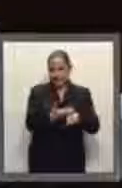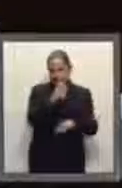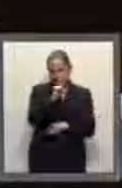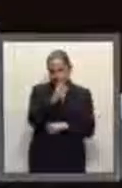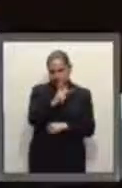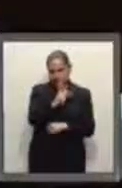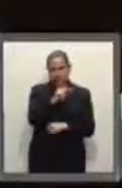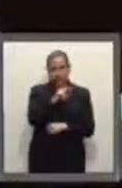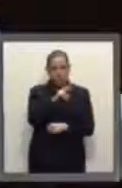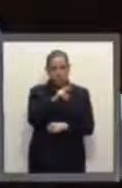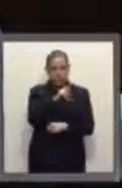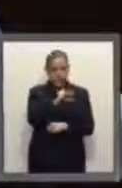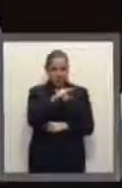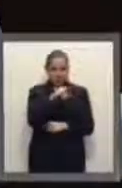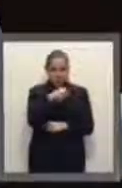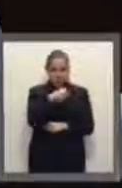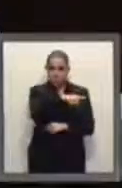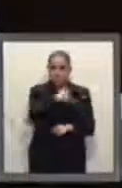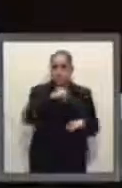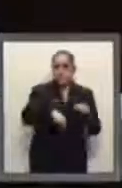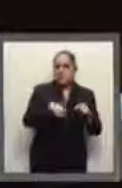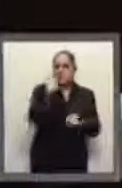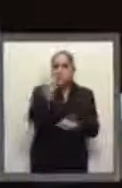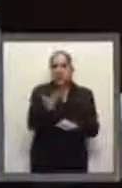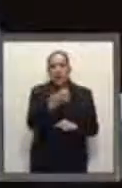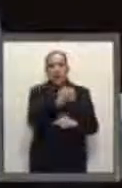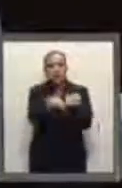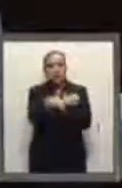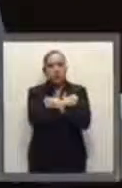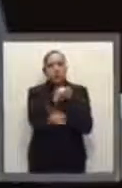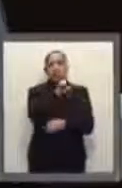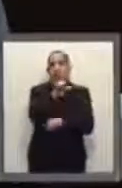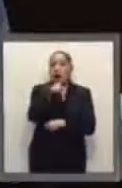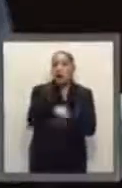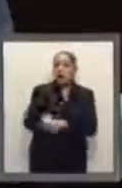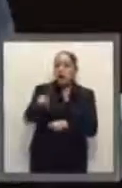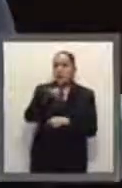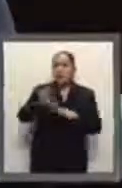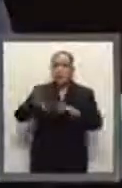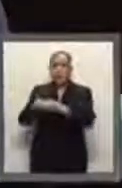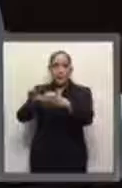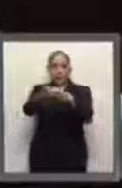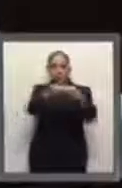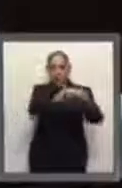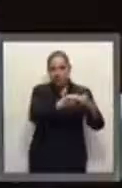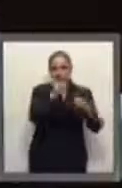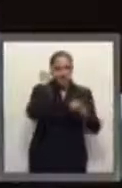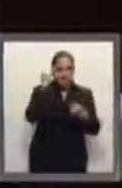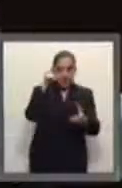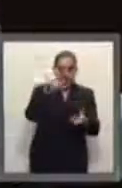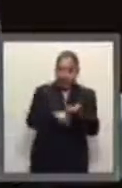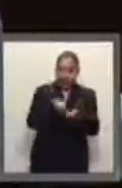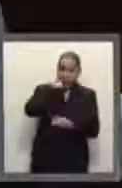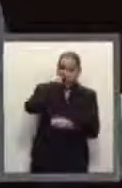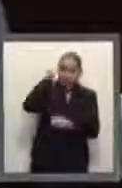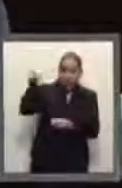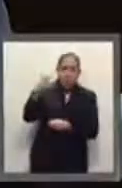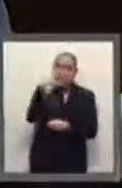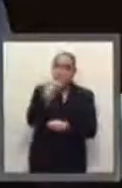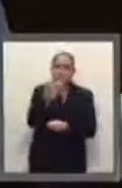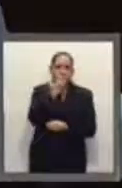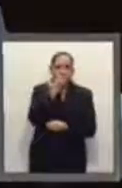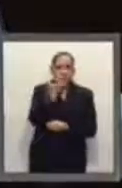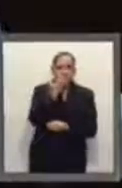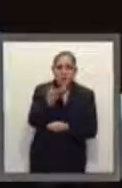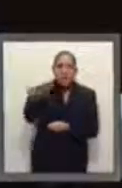la posibilidad de educación a las y los niños de las comunidades rurales, en donde no hay planteles escolares y que intenta concentrar